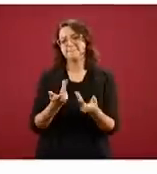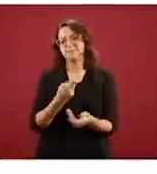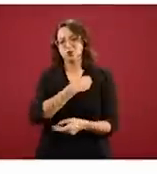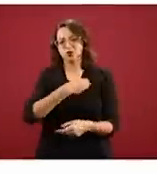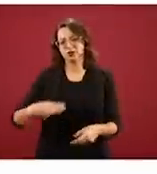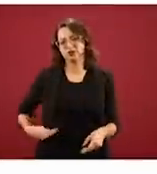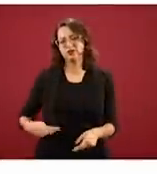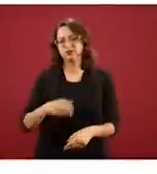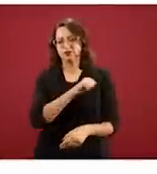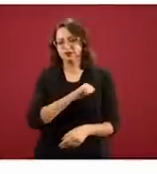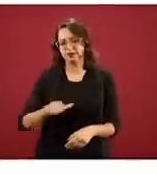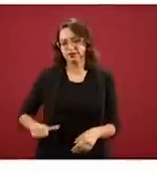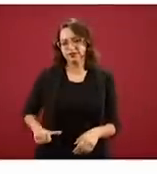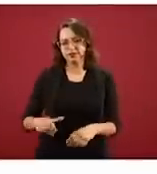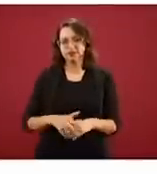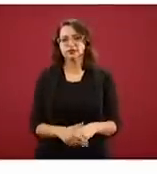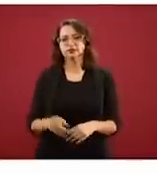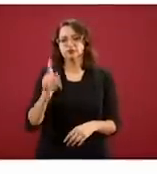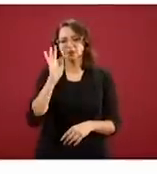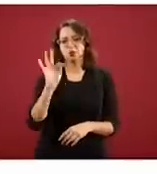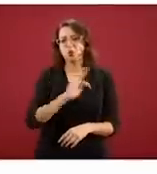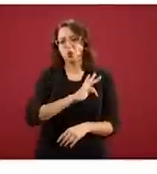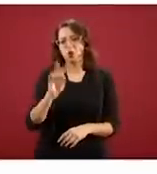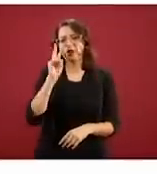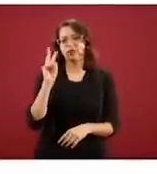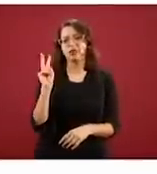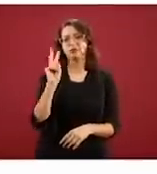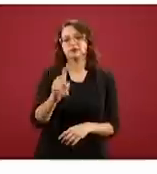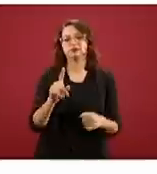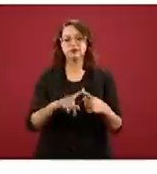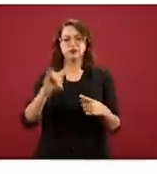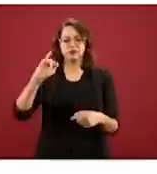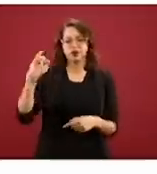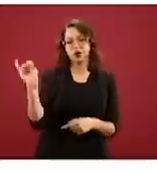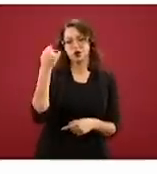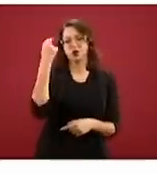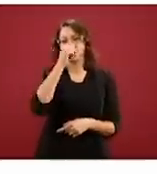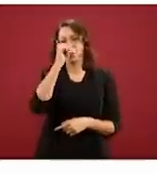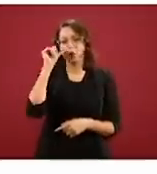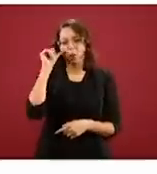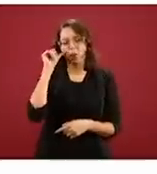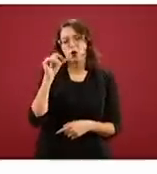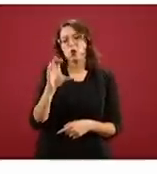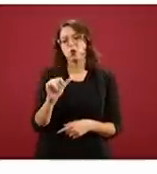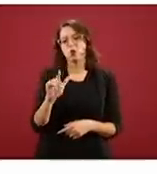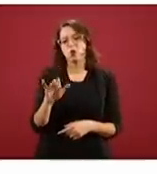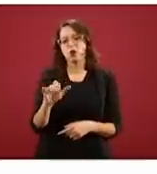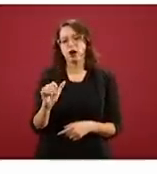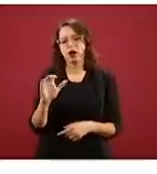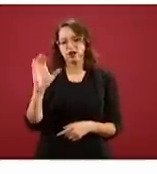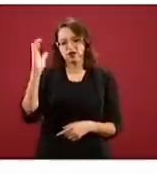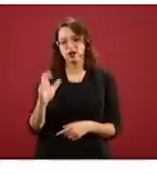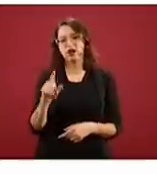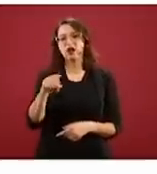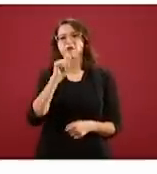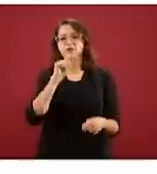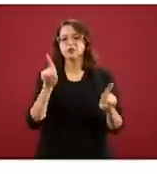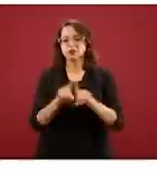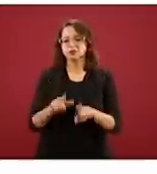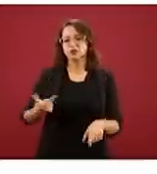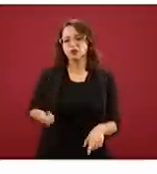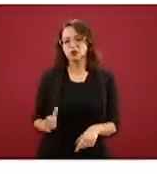ver la concentración: Tijuana, Ciudad Juárez, Culiacán, aquí está